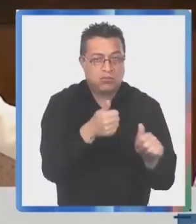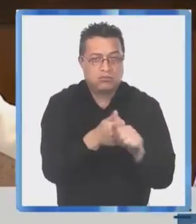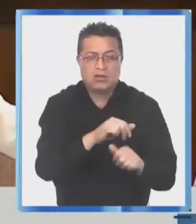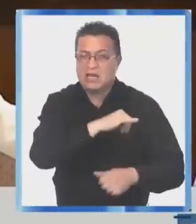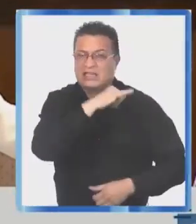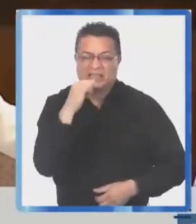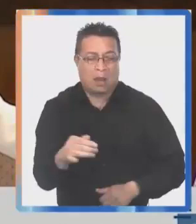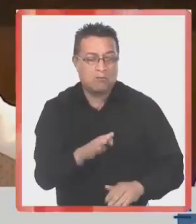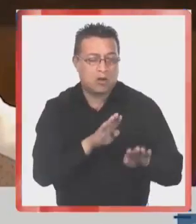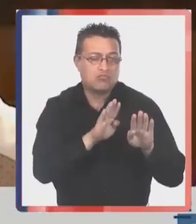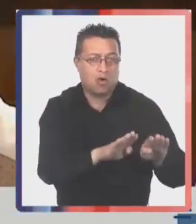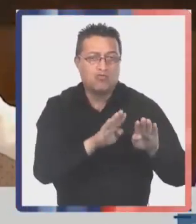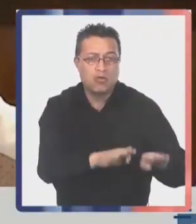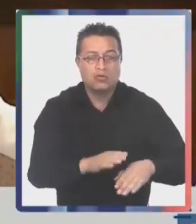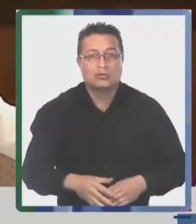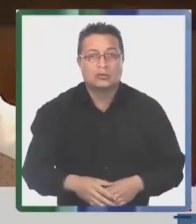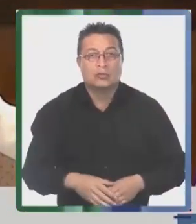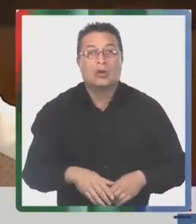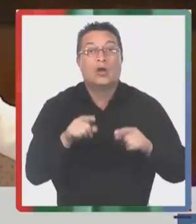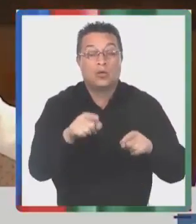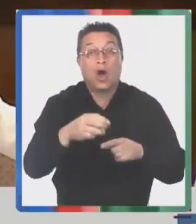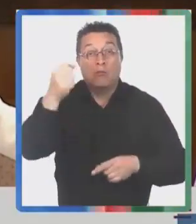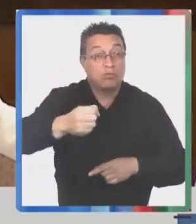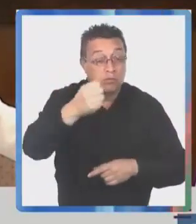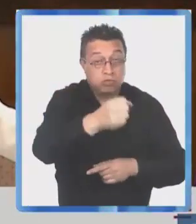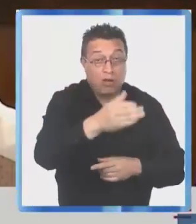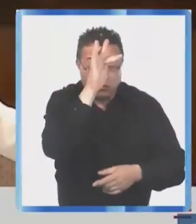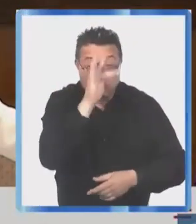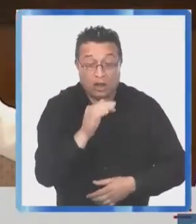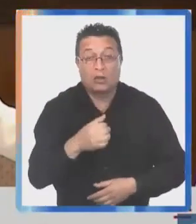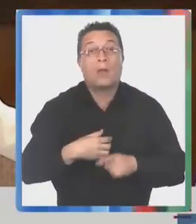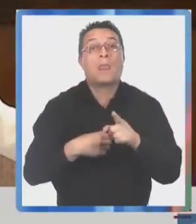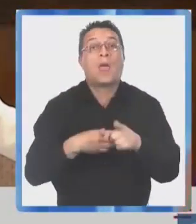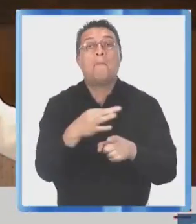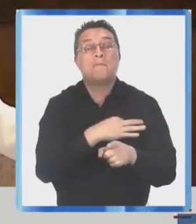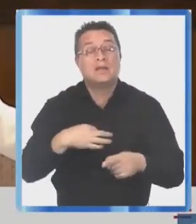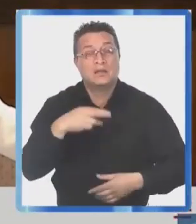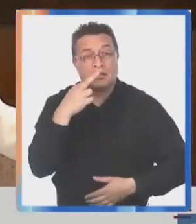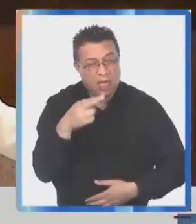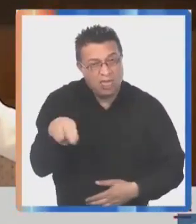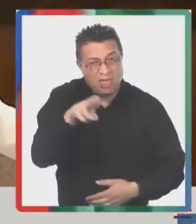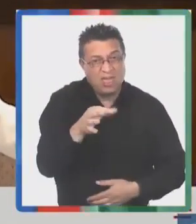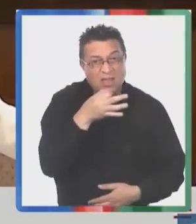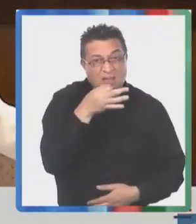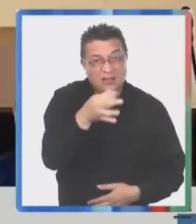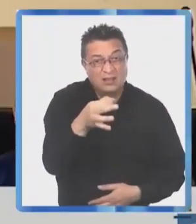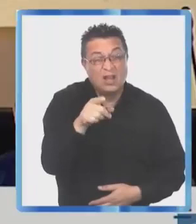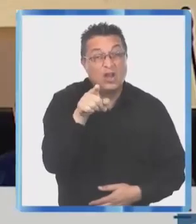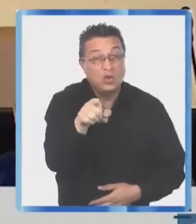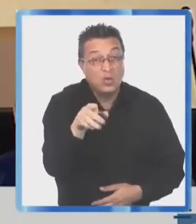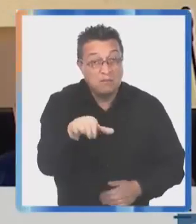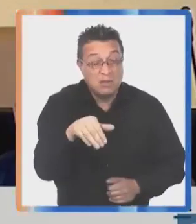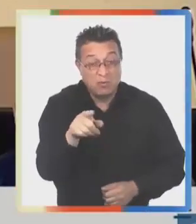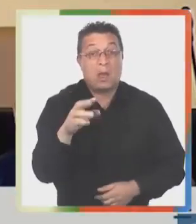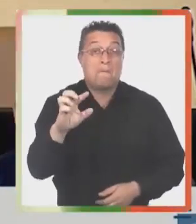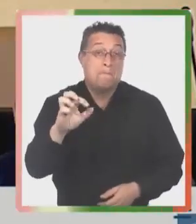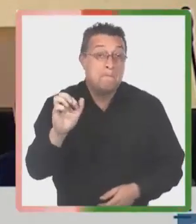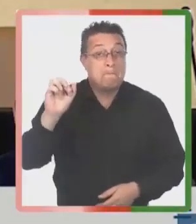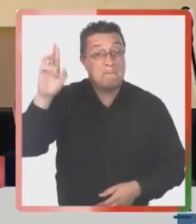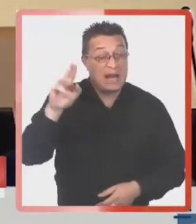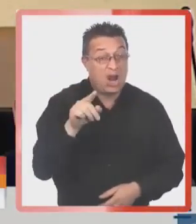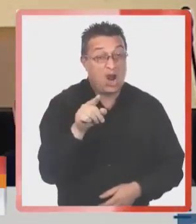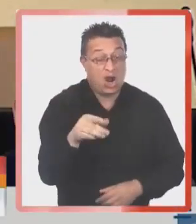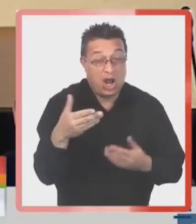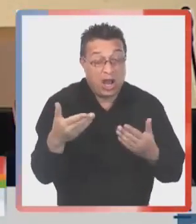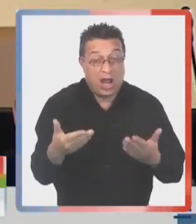seguridad, tecnología, respaldo cada vez que ha habido funcionarios asesinados. Ministra, ¿reafirma sus